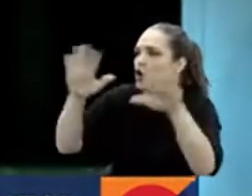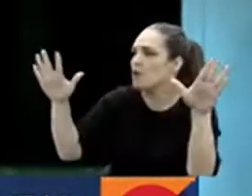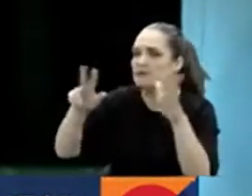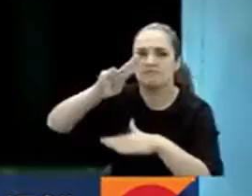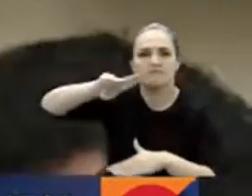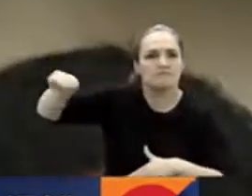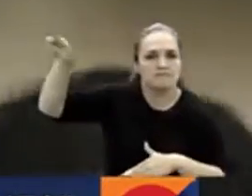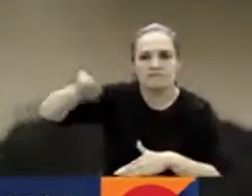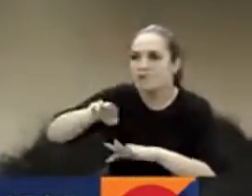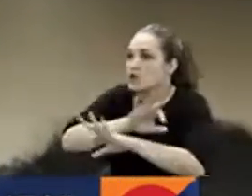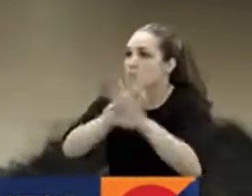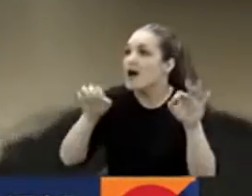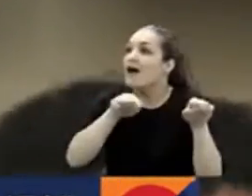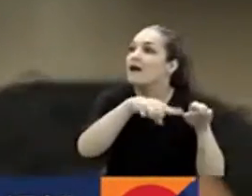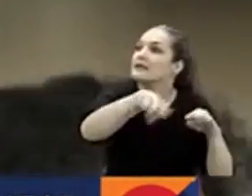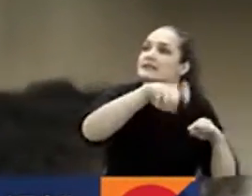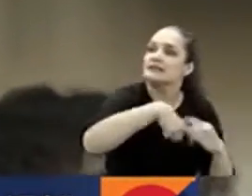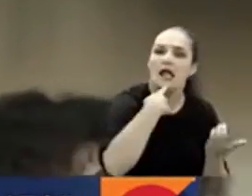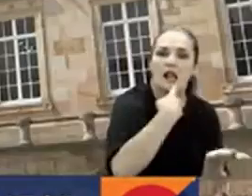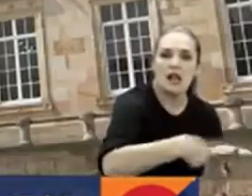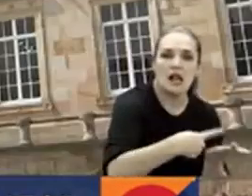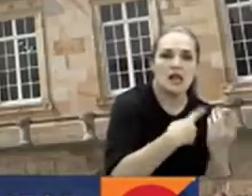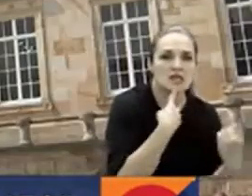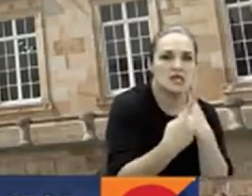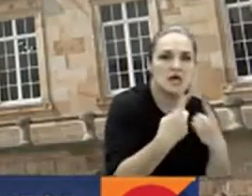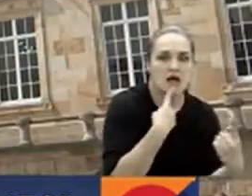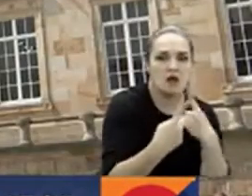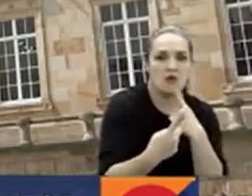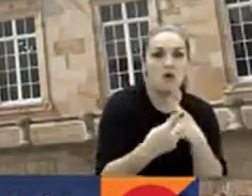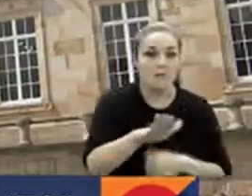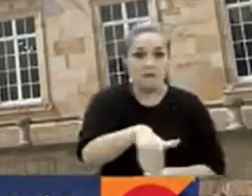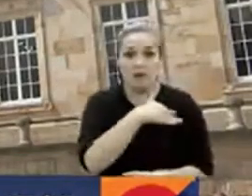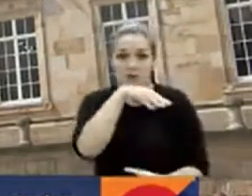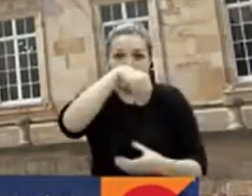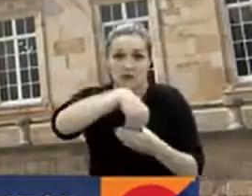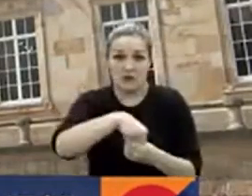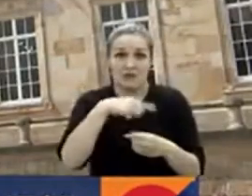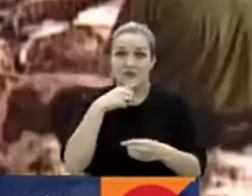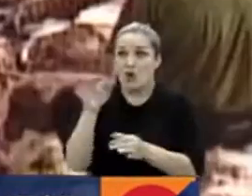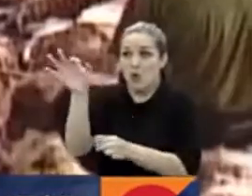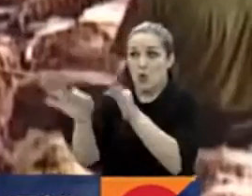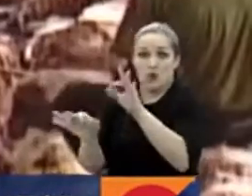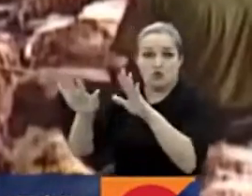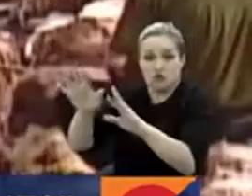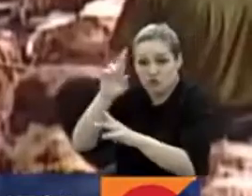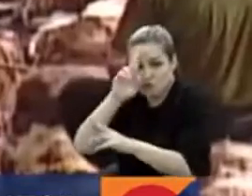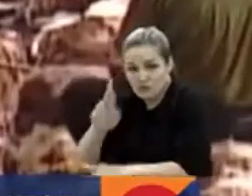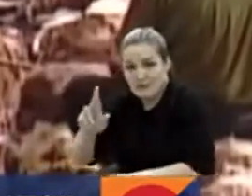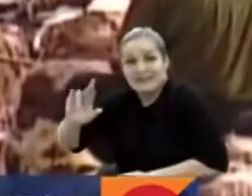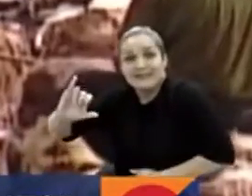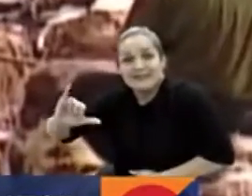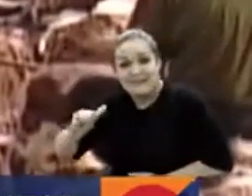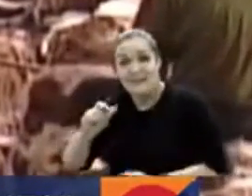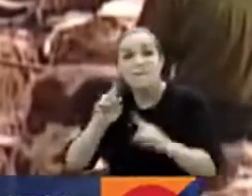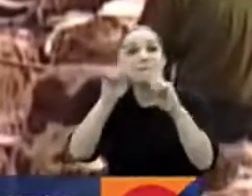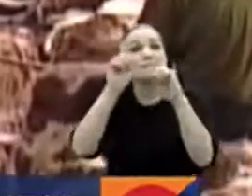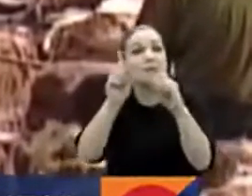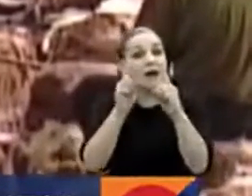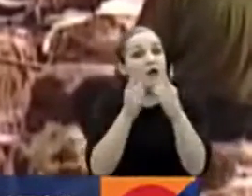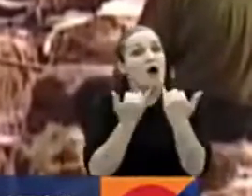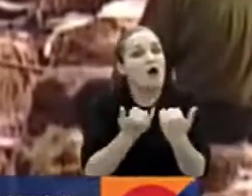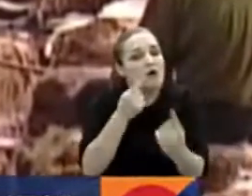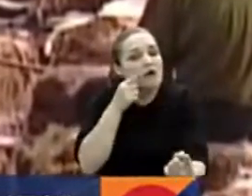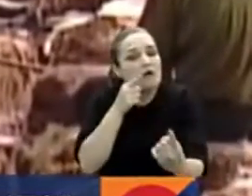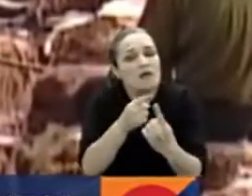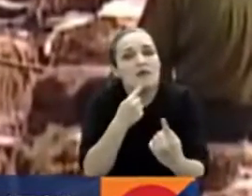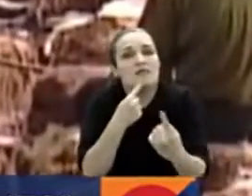las mesas de diálogo. El ministro del Interior afirmó que las decisiones de la rama judicial son respetadas, pero insistió en el camino hacia los